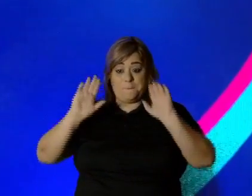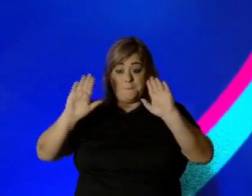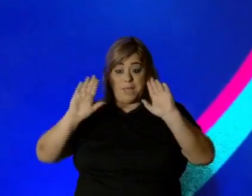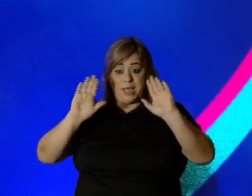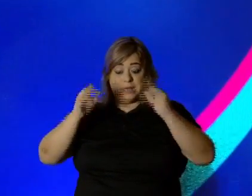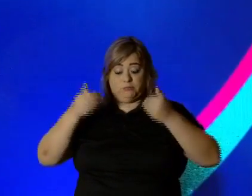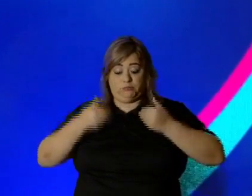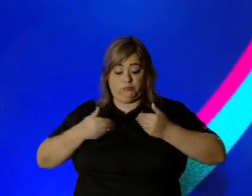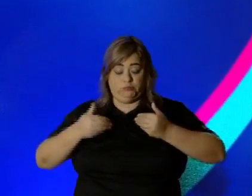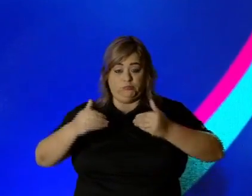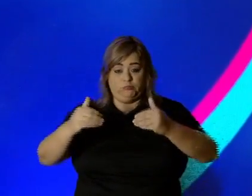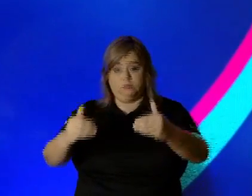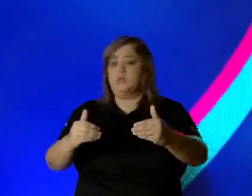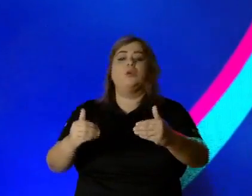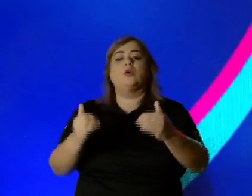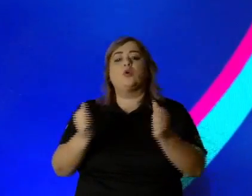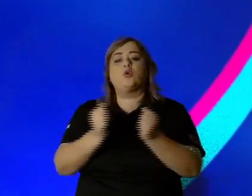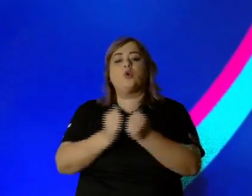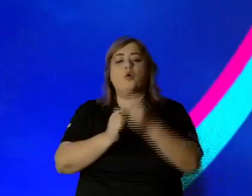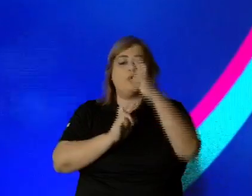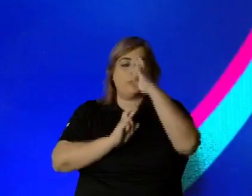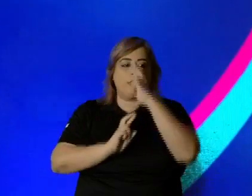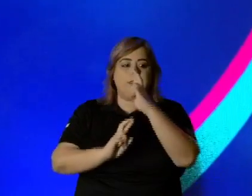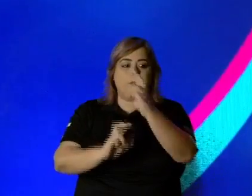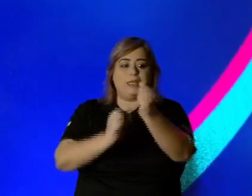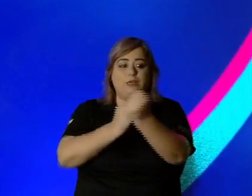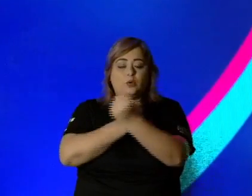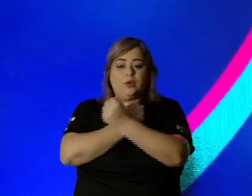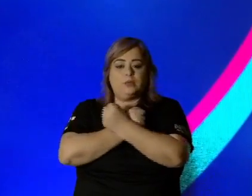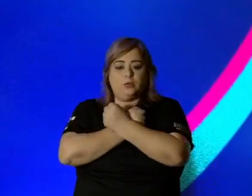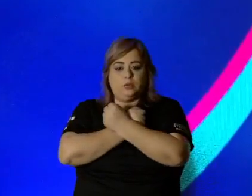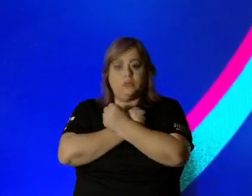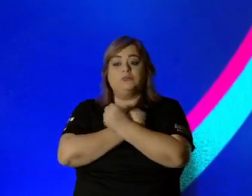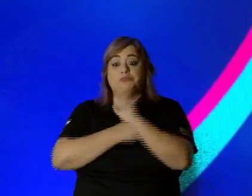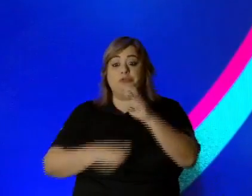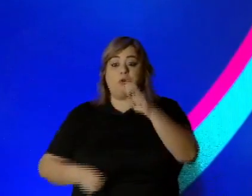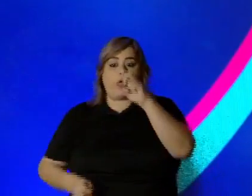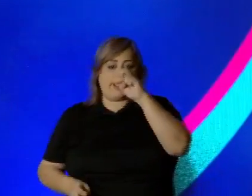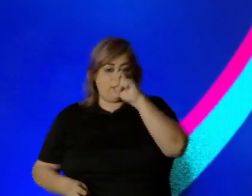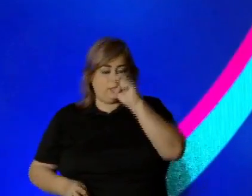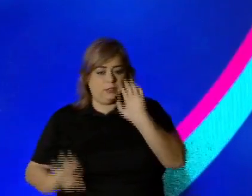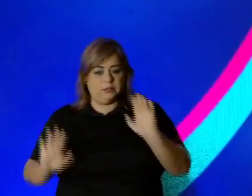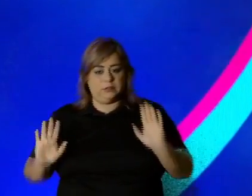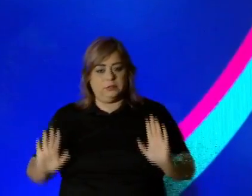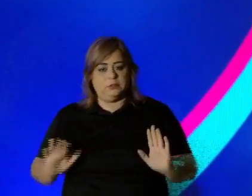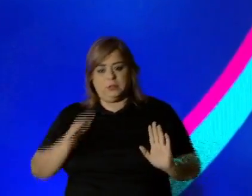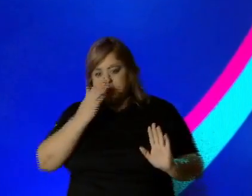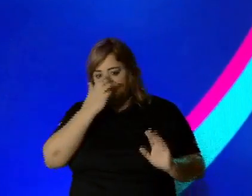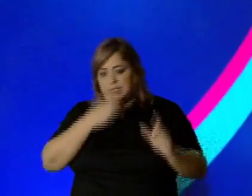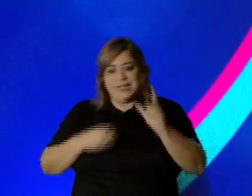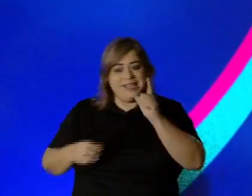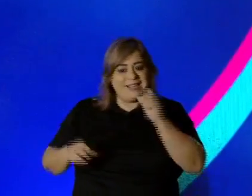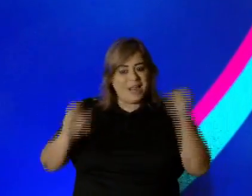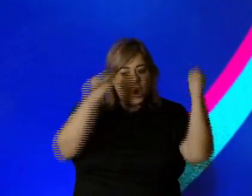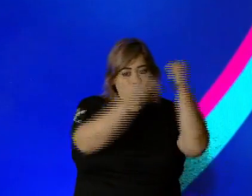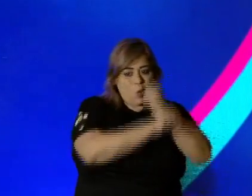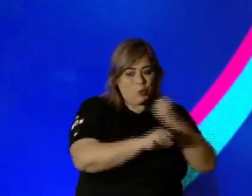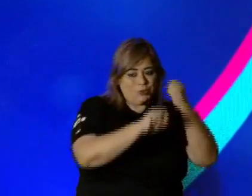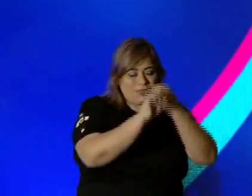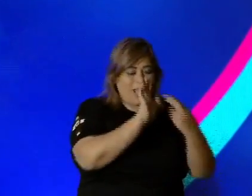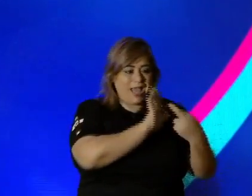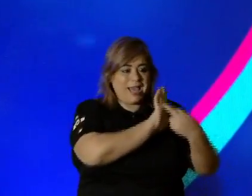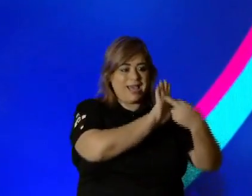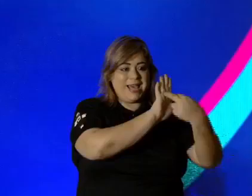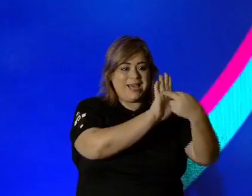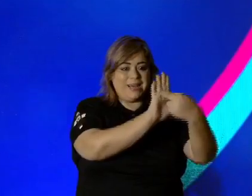Y con respeto y con amor mantendremos nuestras posturas. Y tenemos ya quien las lucha allá adentro mejor.